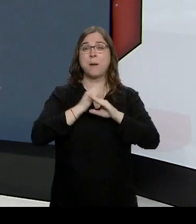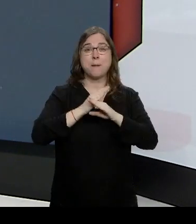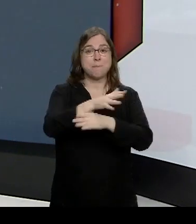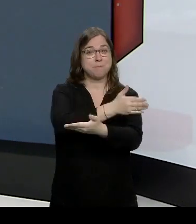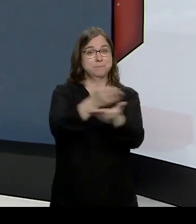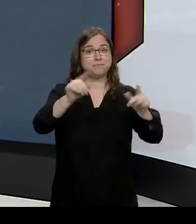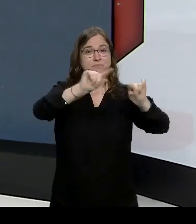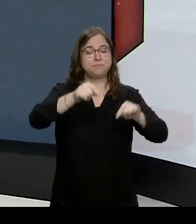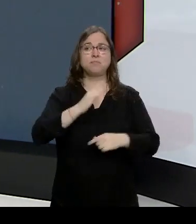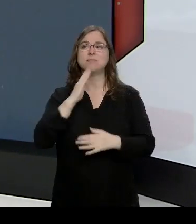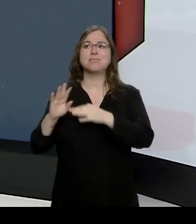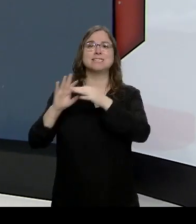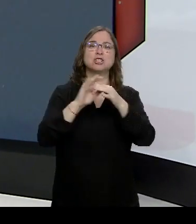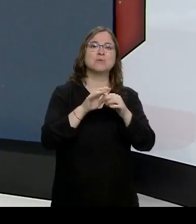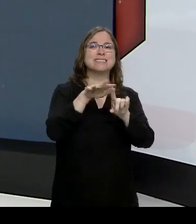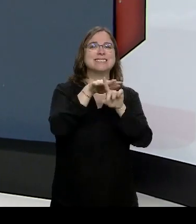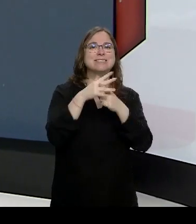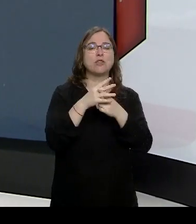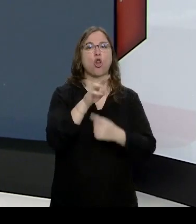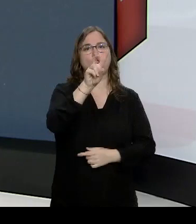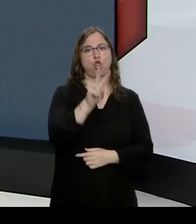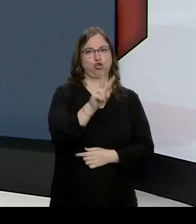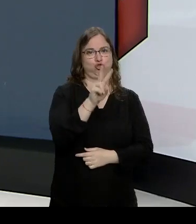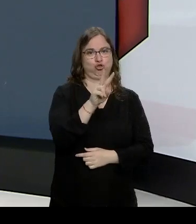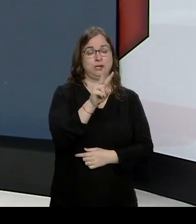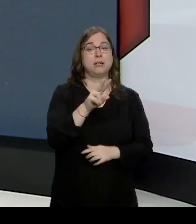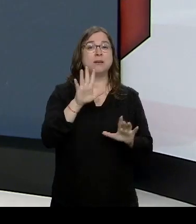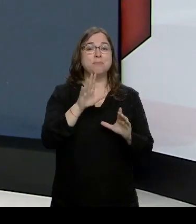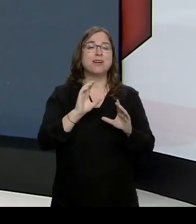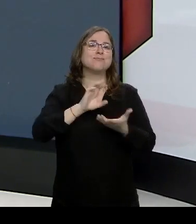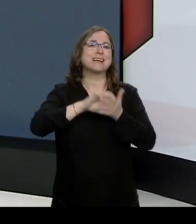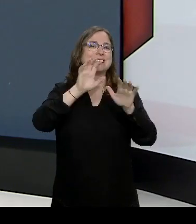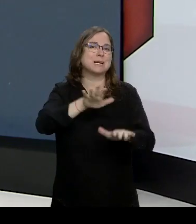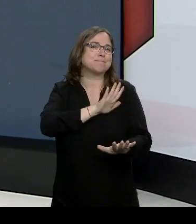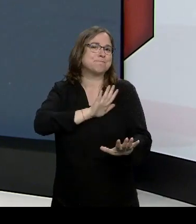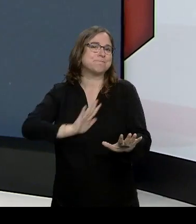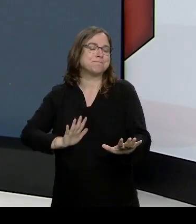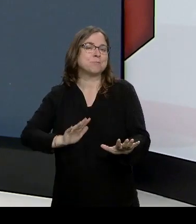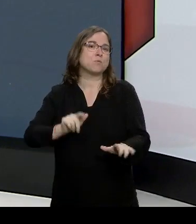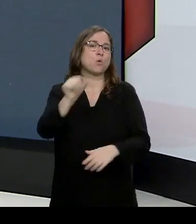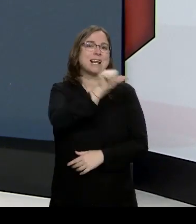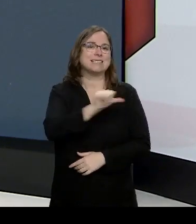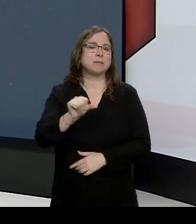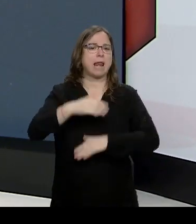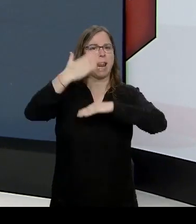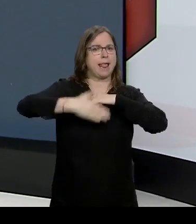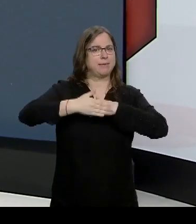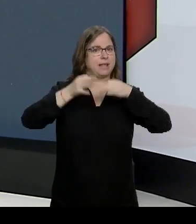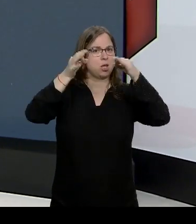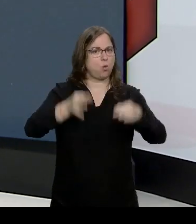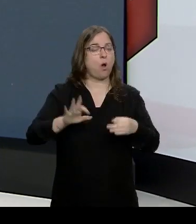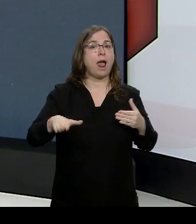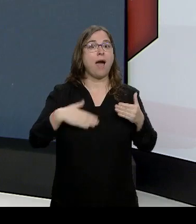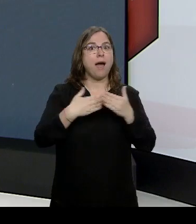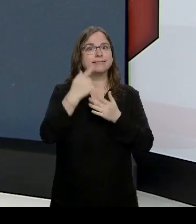las provincias, ya lo ven, le correspondería situarse en el nivel 2, pero la Junta prefiere esperar una semana más con las restricciones actuales hasta